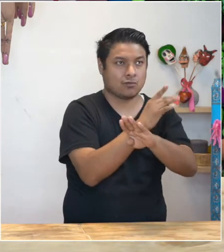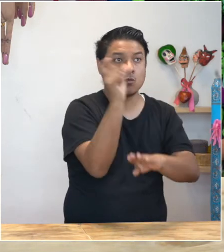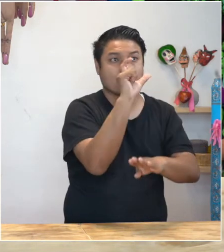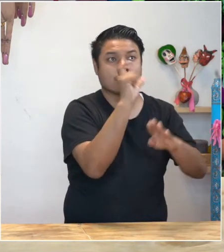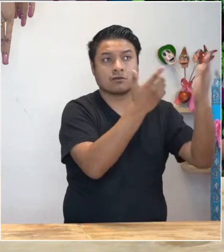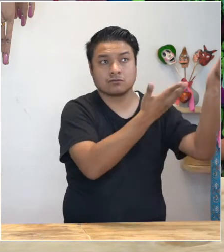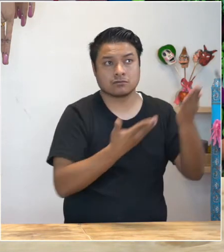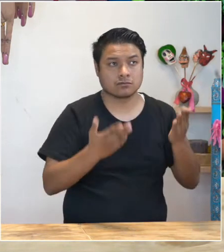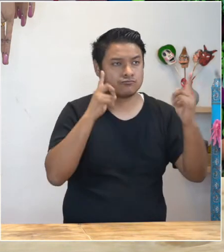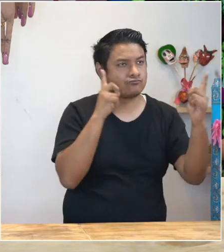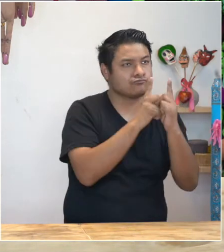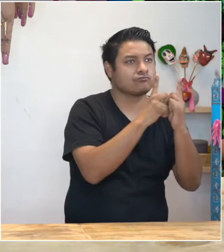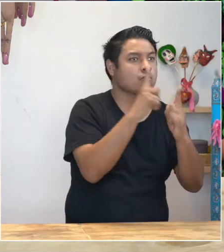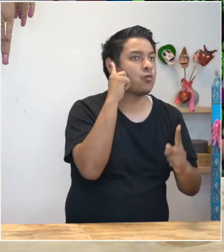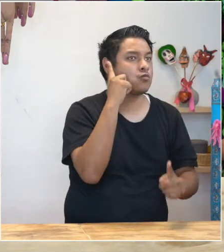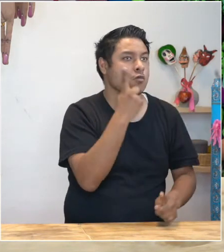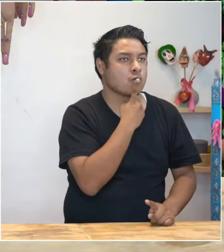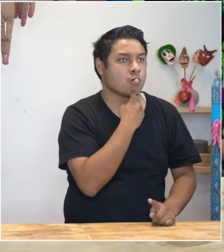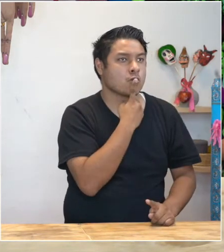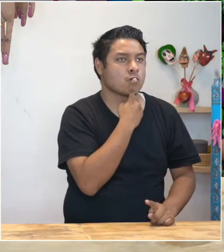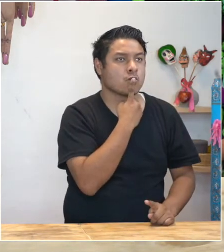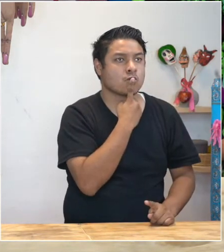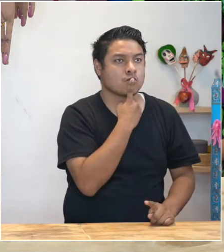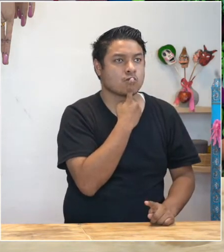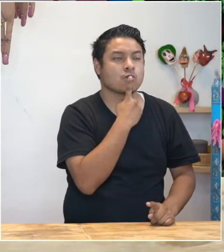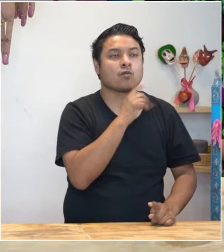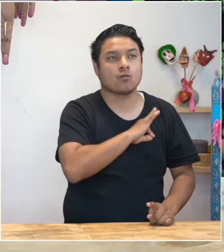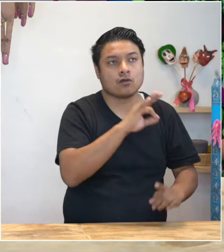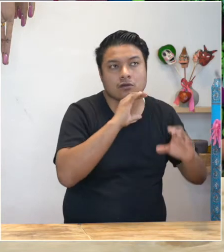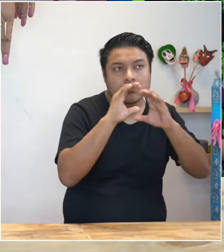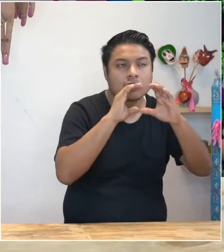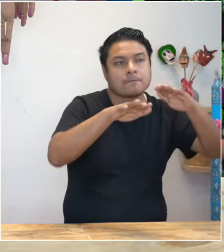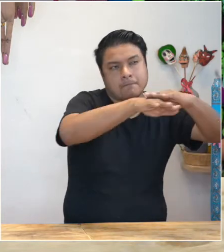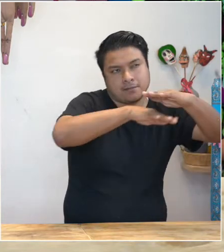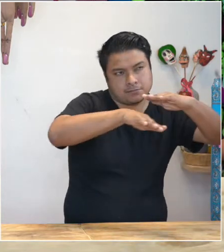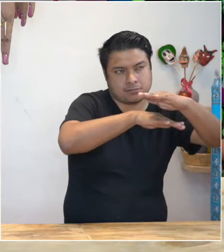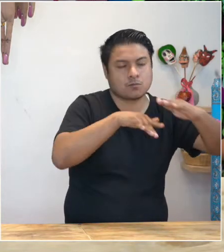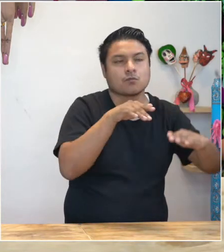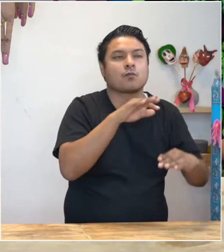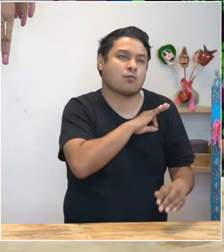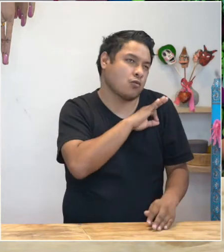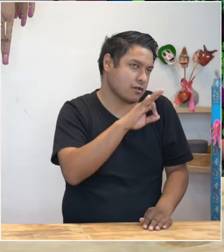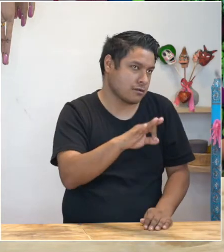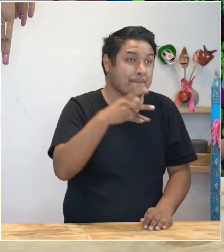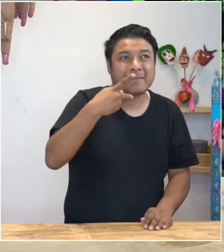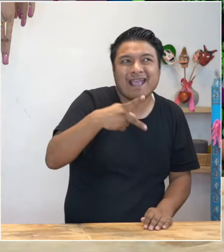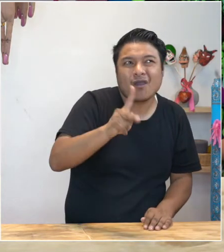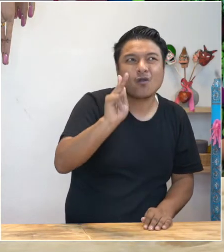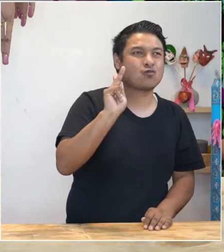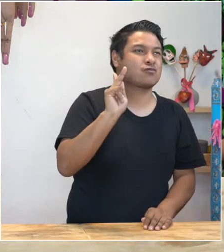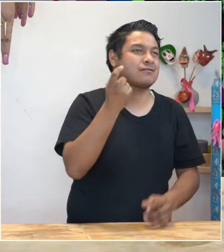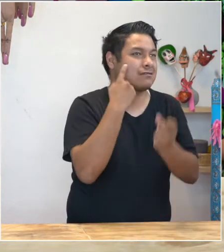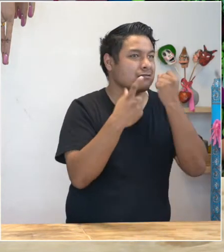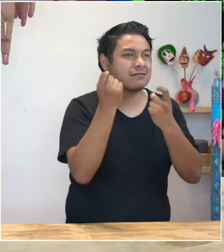empresa y demás, pero queremos, precisamente por eso se los cuento, porque quiero que ustedes como jóvenes sigan